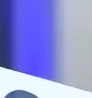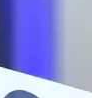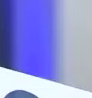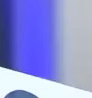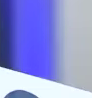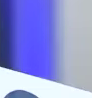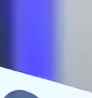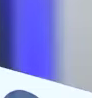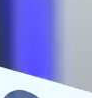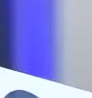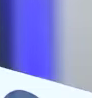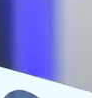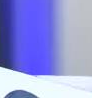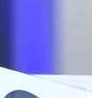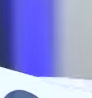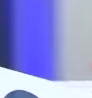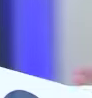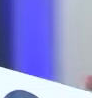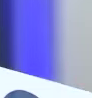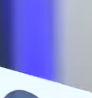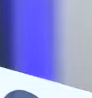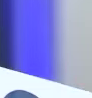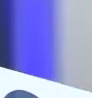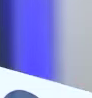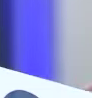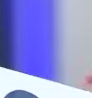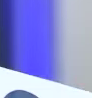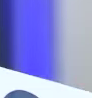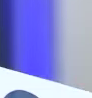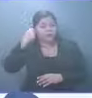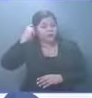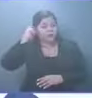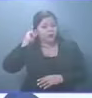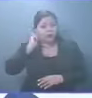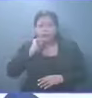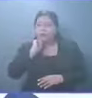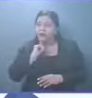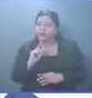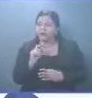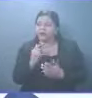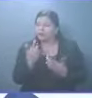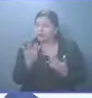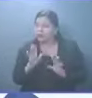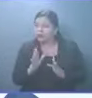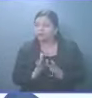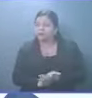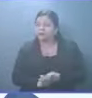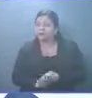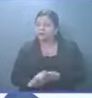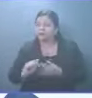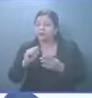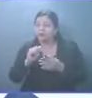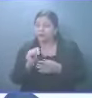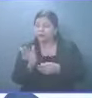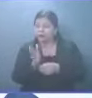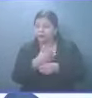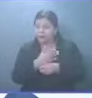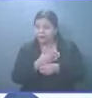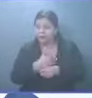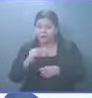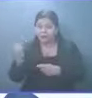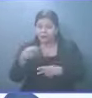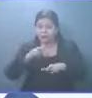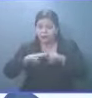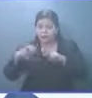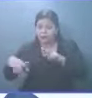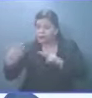y bromeamos y todo, es un hombre sencillo, como el don Lupito Vázquez del partido Gana, dijo que, bueno,